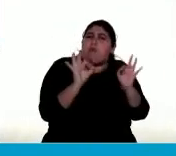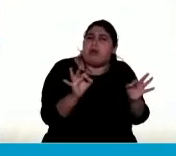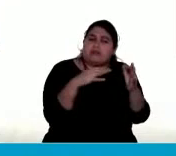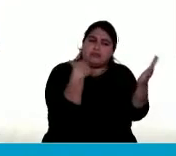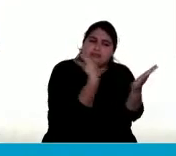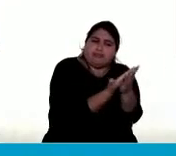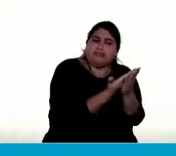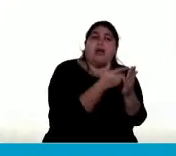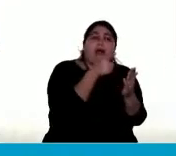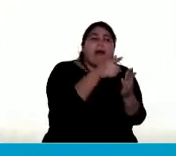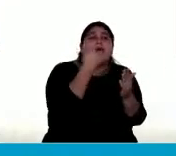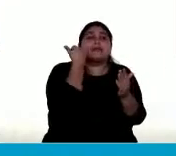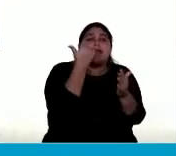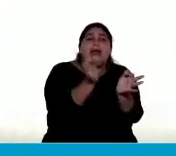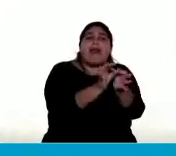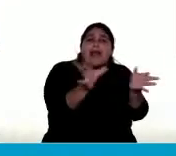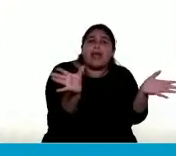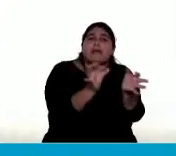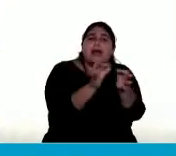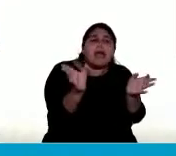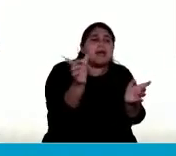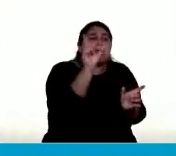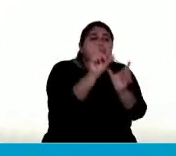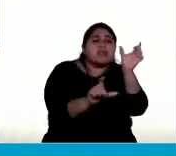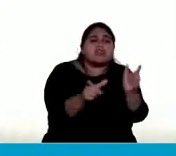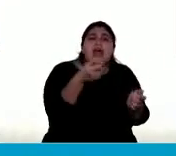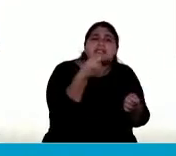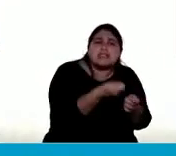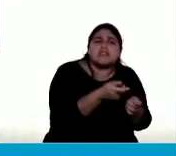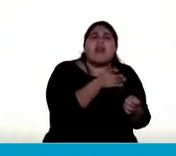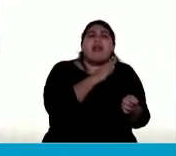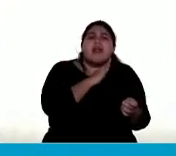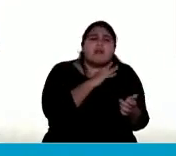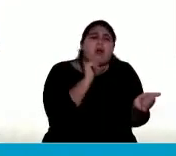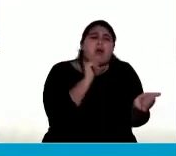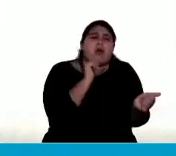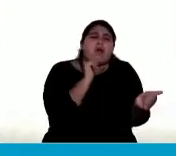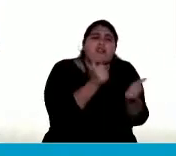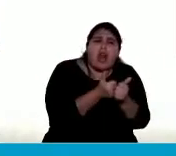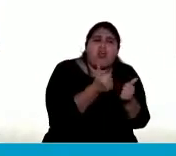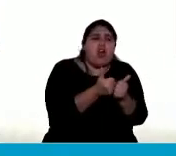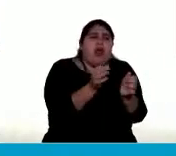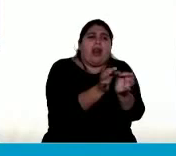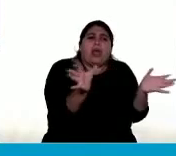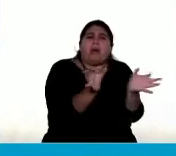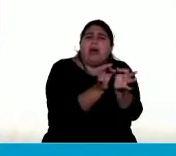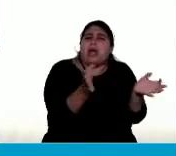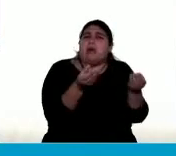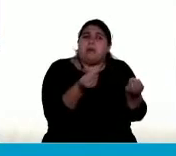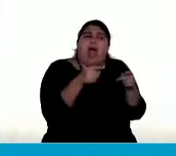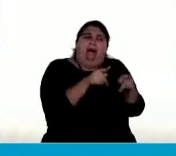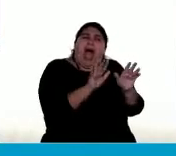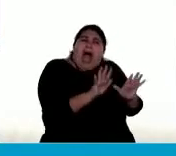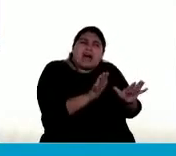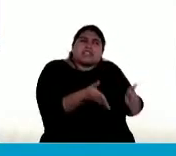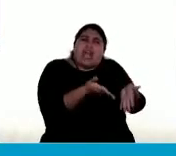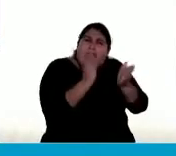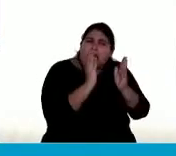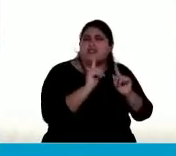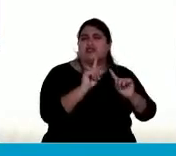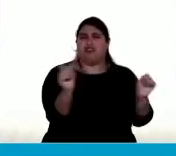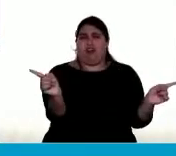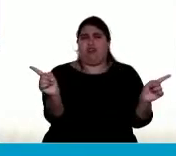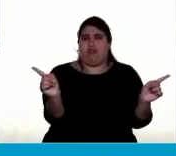se liberaron un montón de asesinos, de delincuentes, de violadores. Y eso no lo podemos permitir, señor presidente,